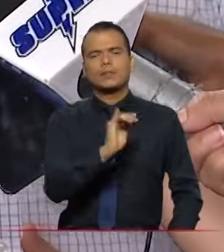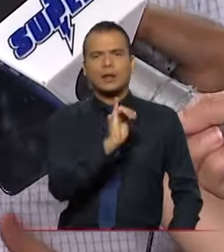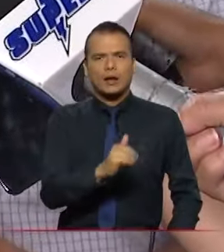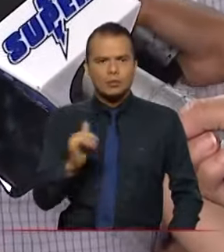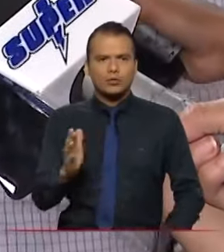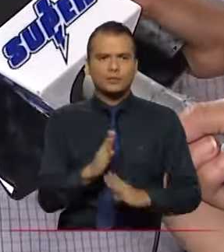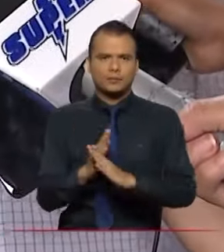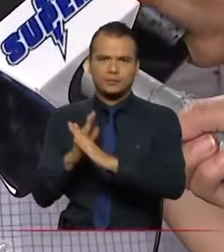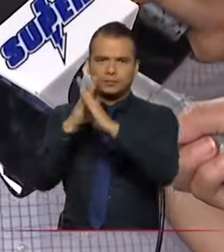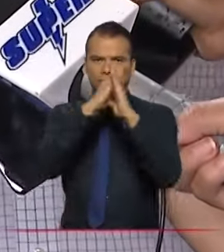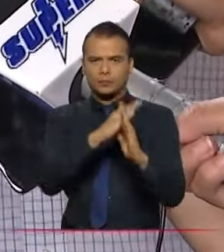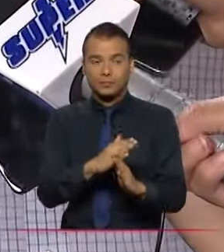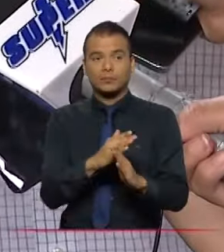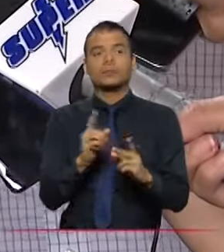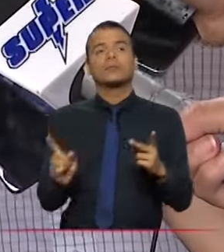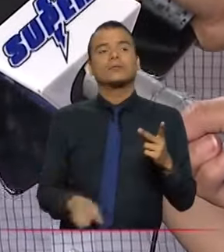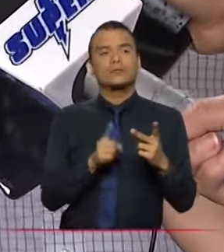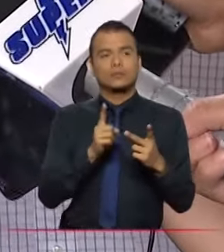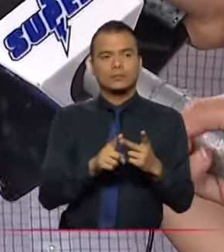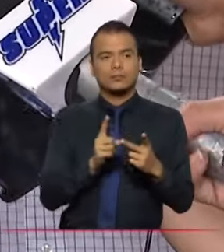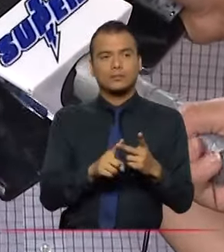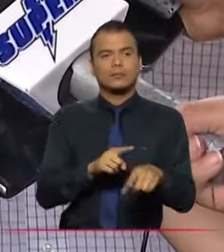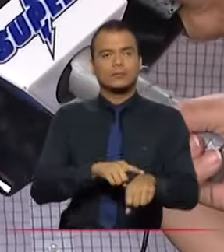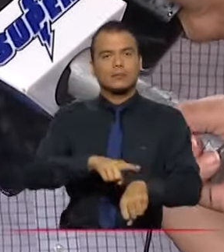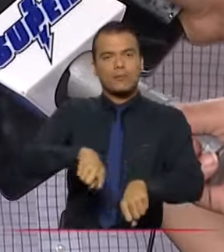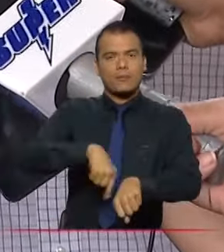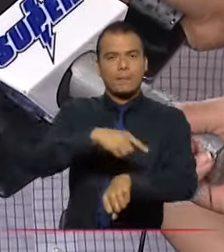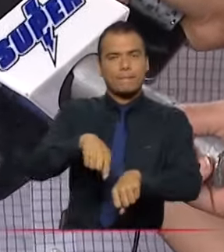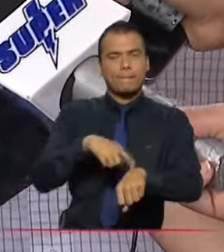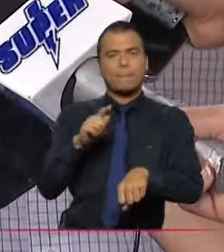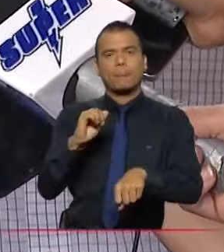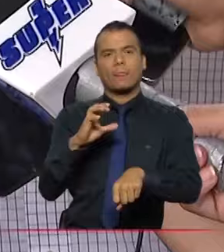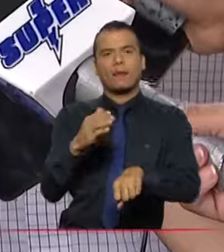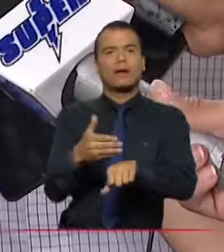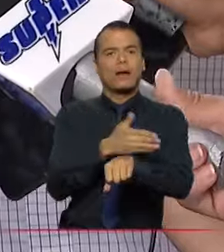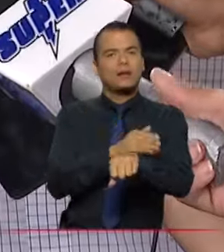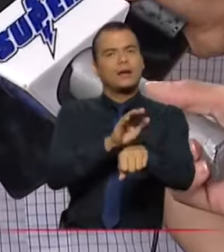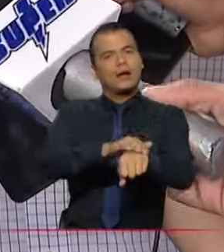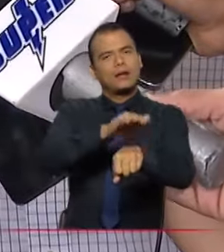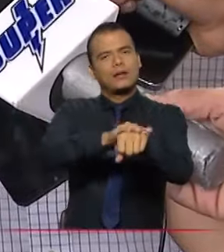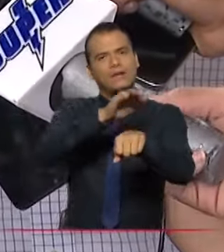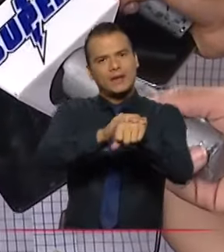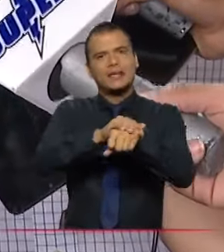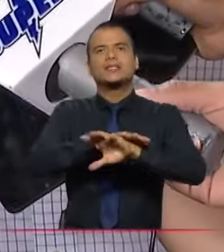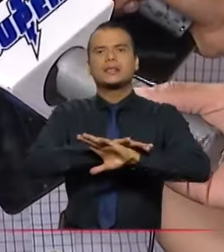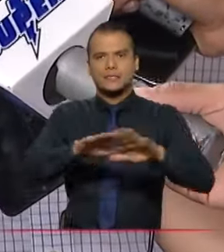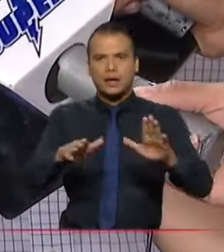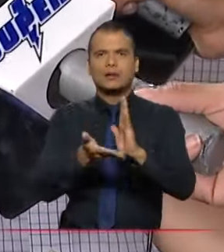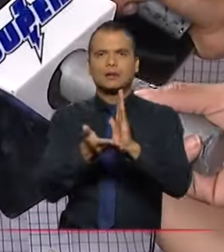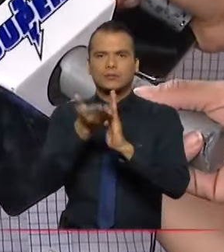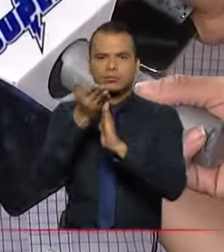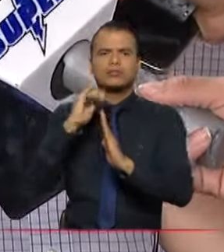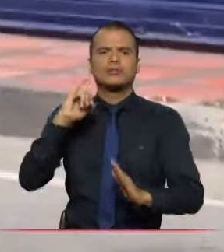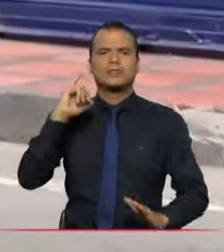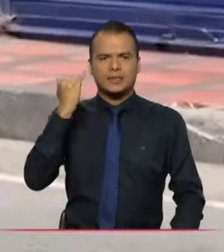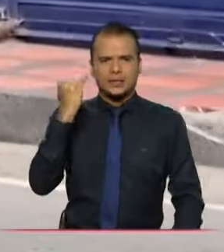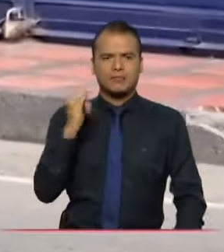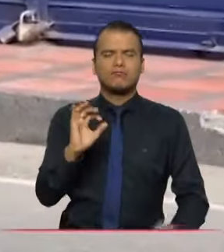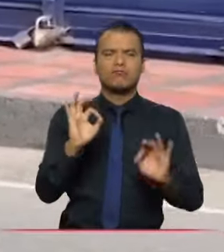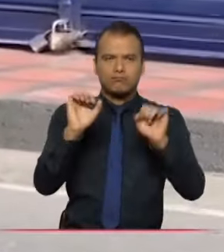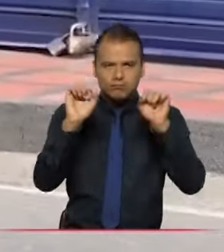nos aumentan las horas de vuelo que tanto hemos pedido de la de la de la fac para que